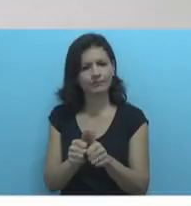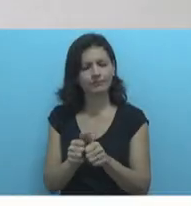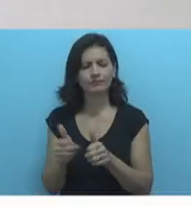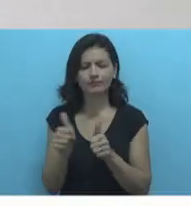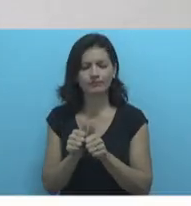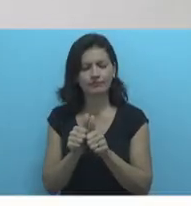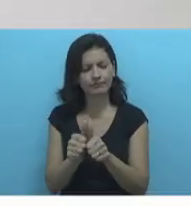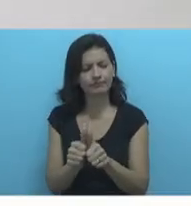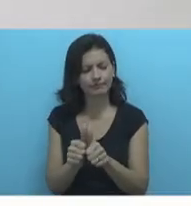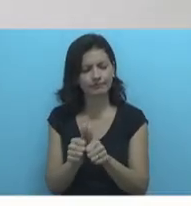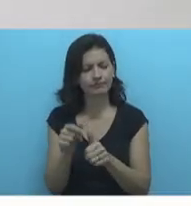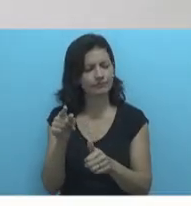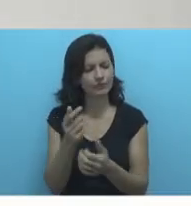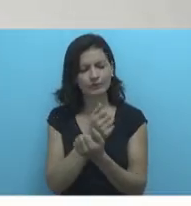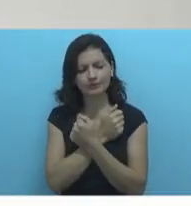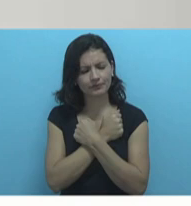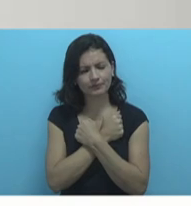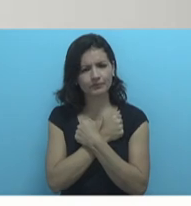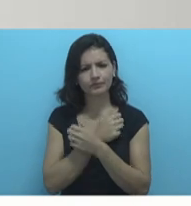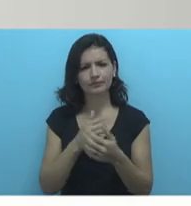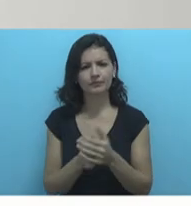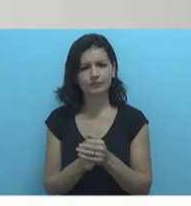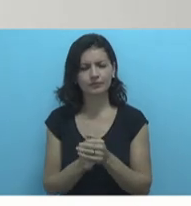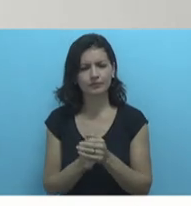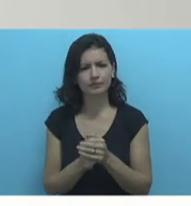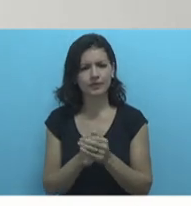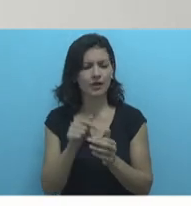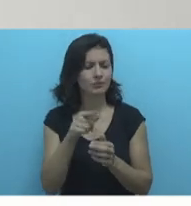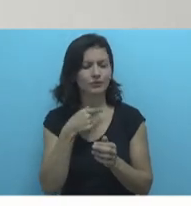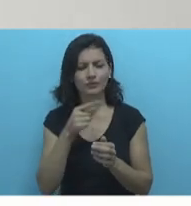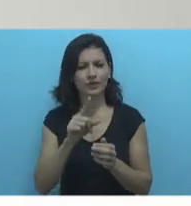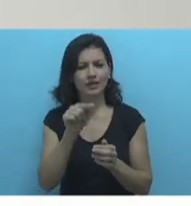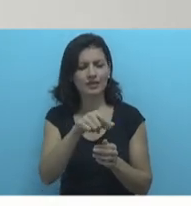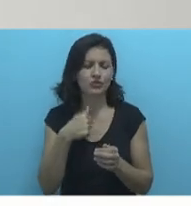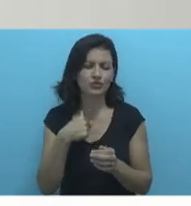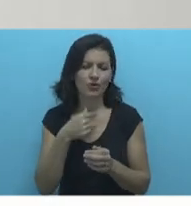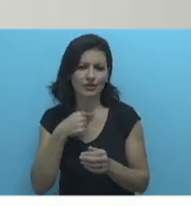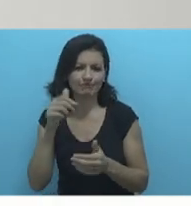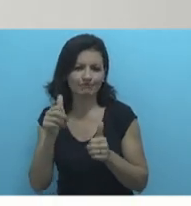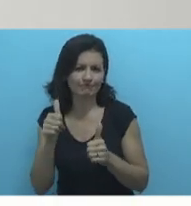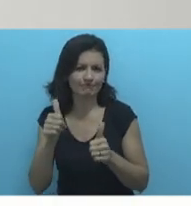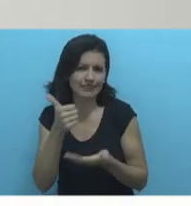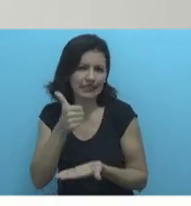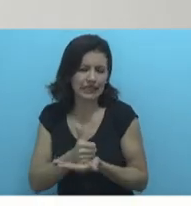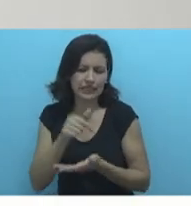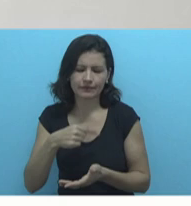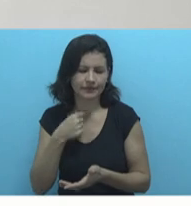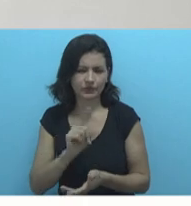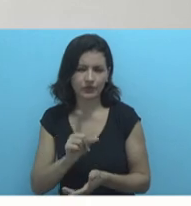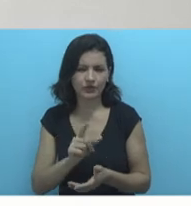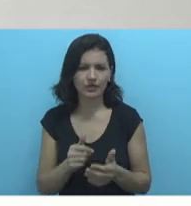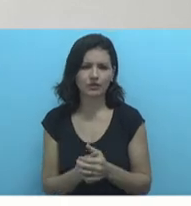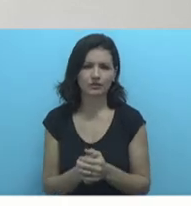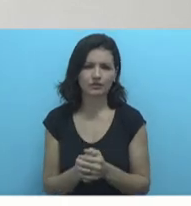un abrazo tan cálido aún a la distancia. Ni vos querés estar ahí, ni yo quiero estar acá. De hecho, no fuera un homenaje,